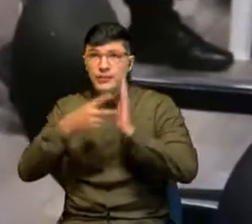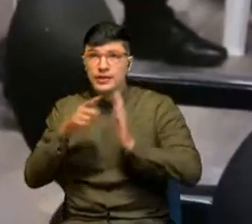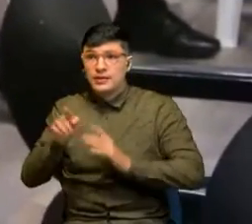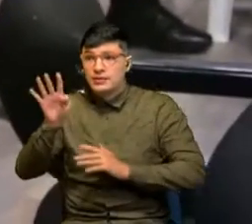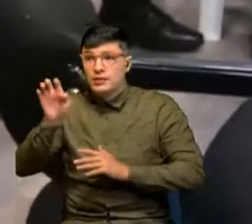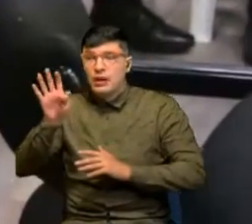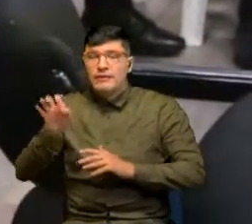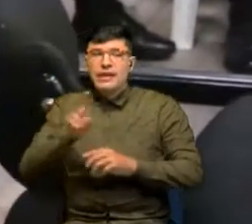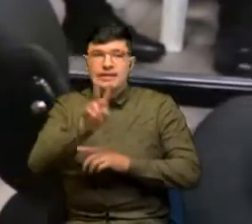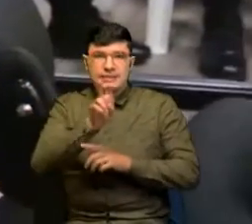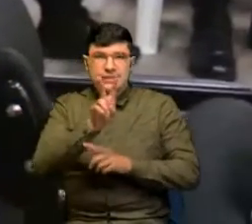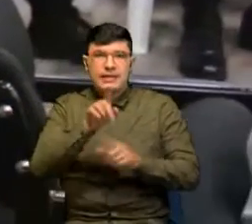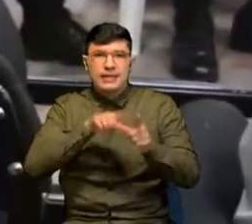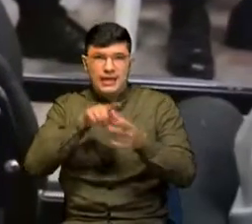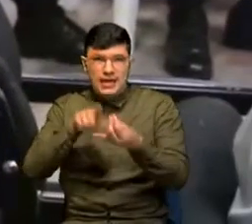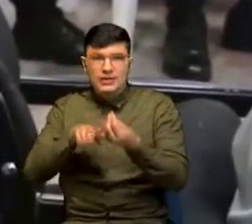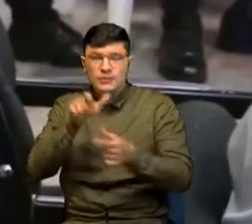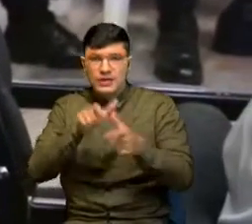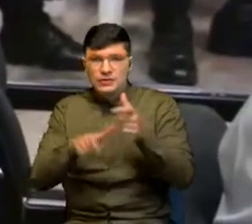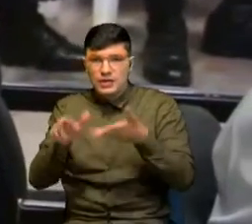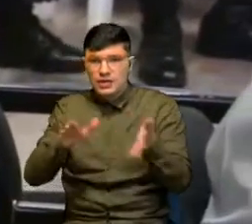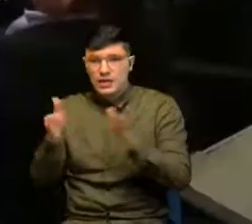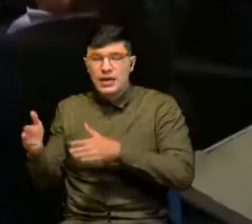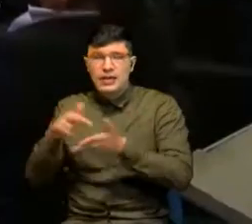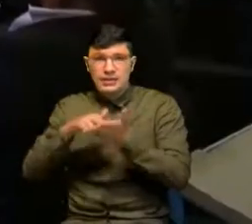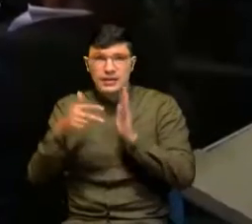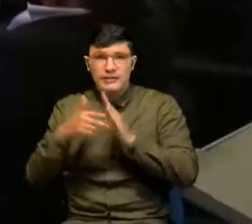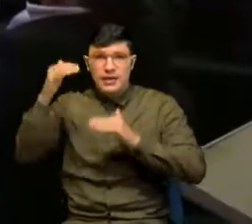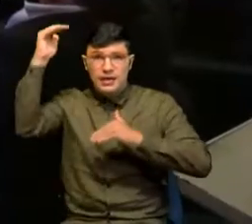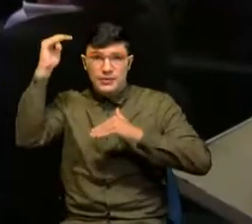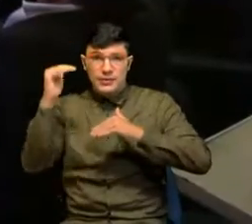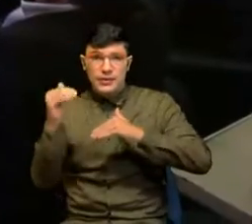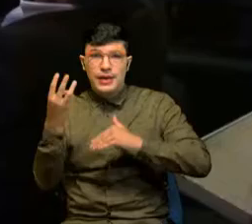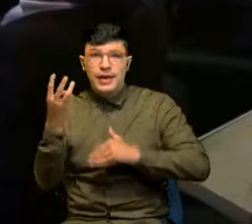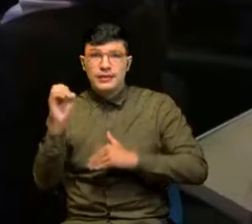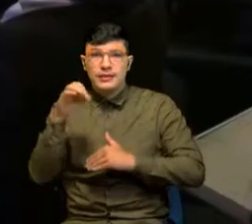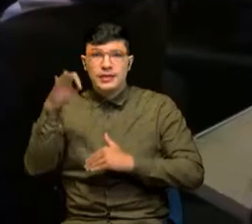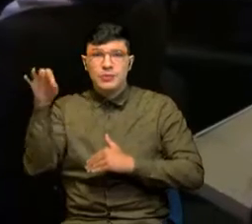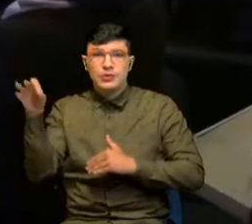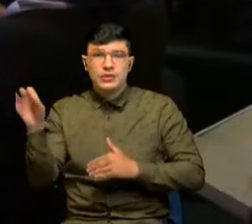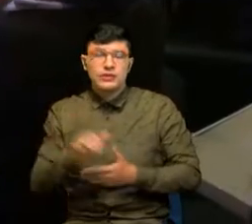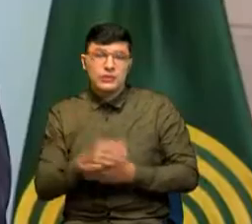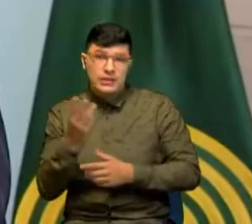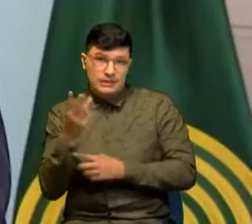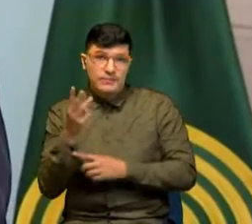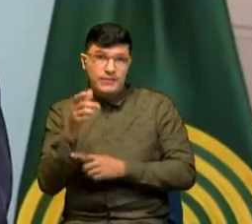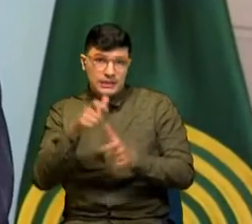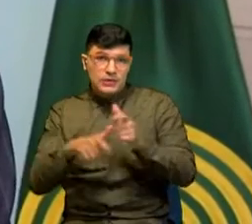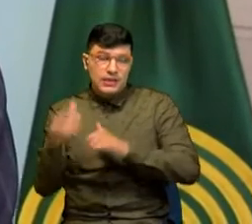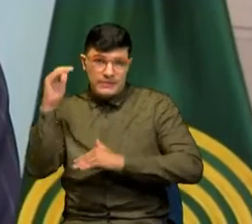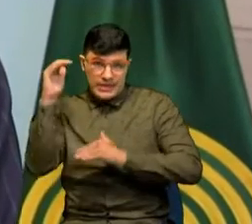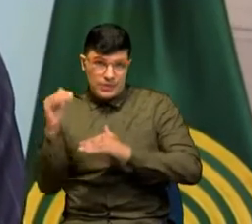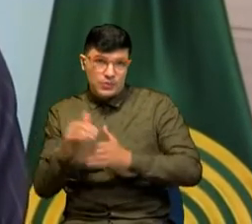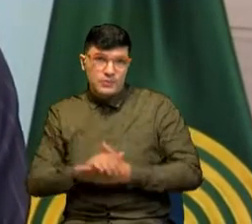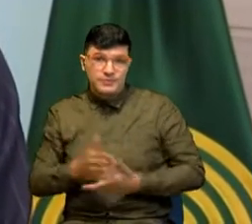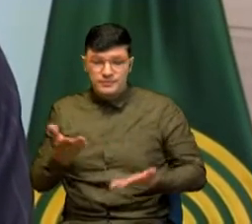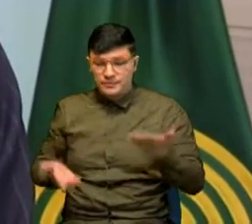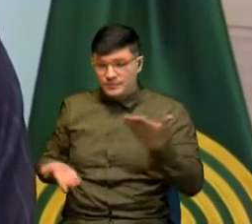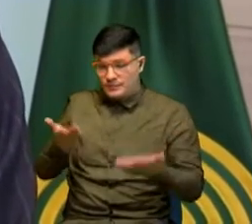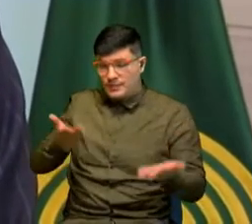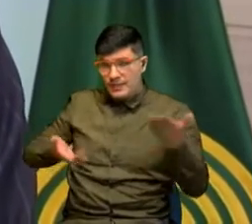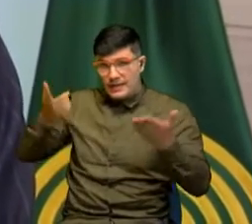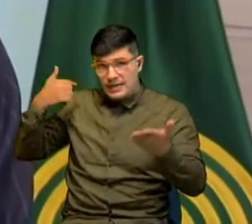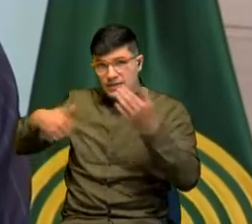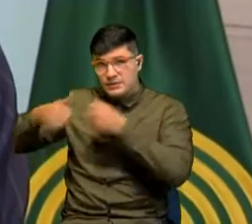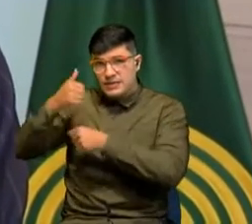sido reportados, lo que evidencia una reducción del 30%. Si bien es cierto, en el 2018 se